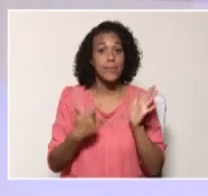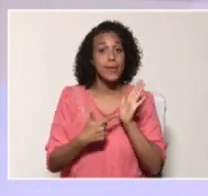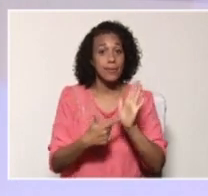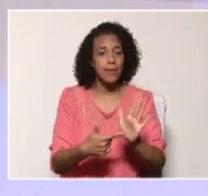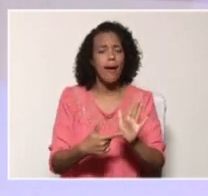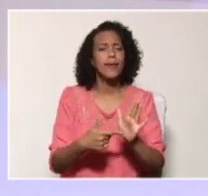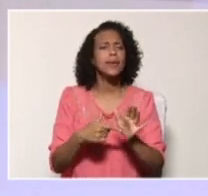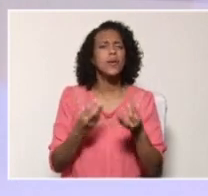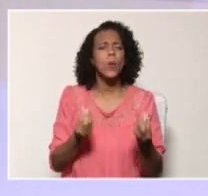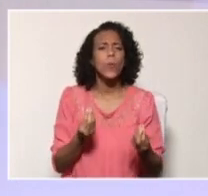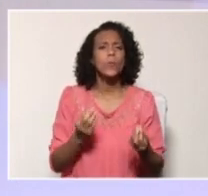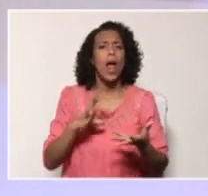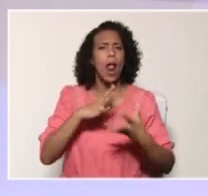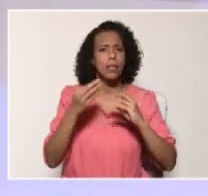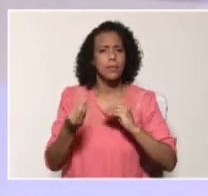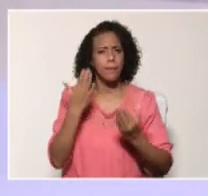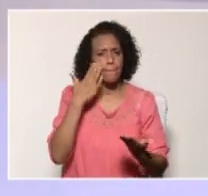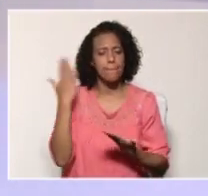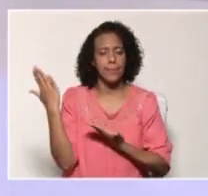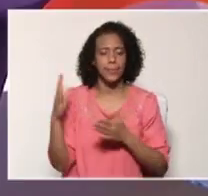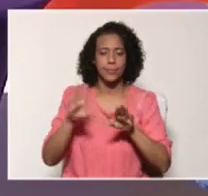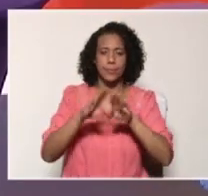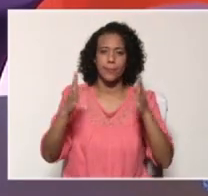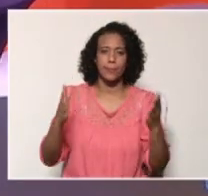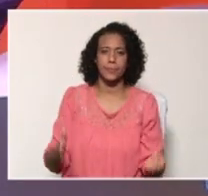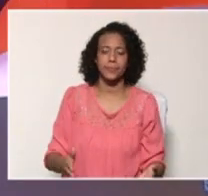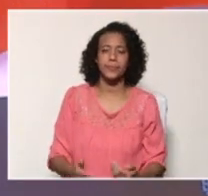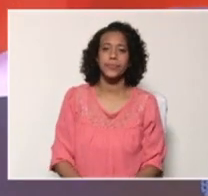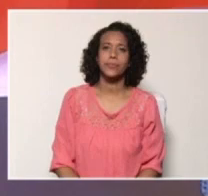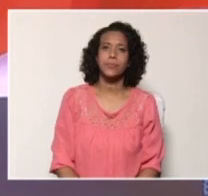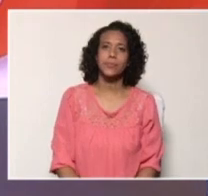estar comentando en la mesa. Acompáñenme.